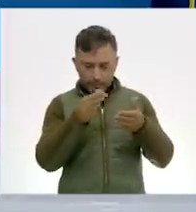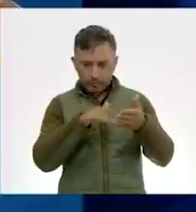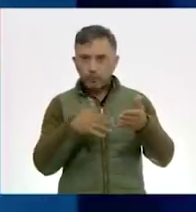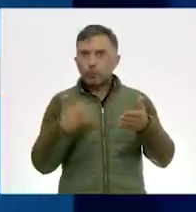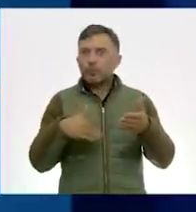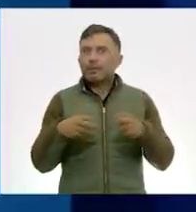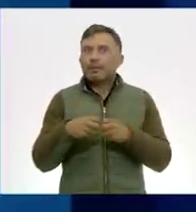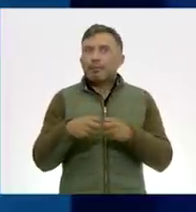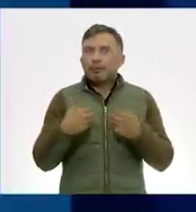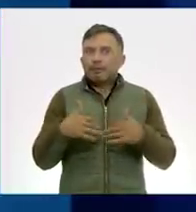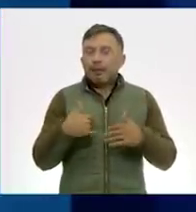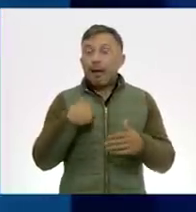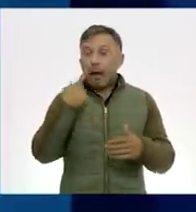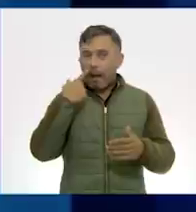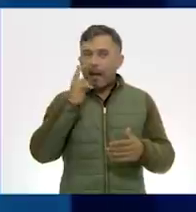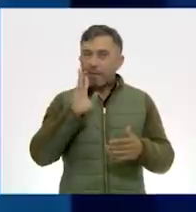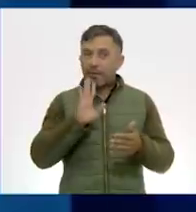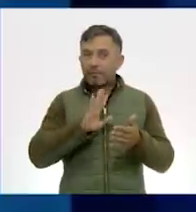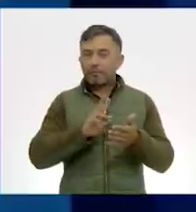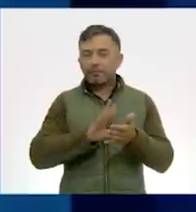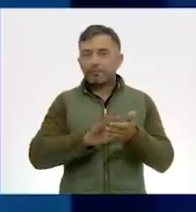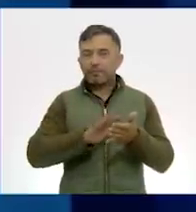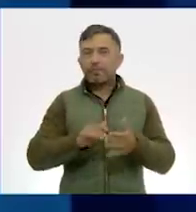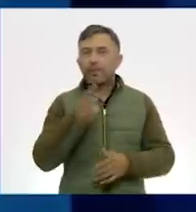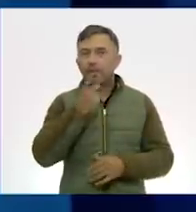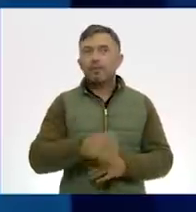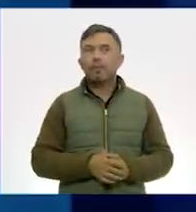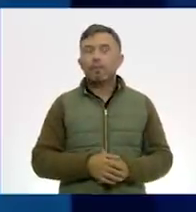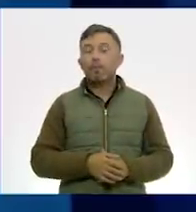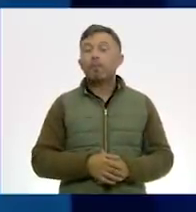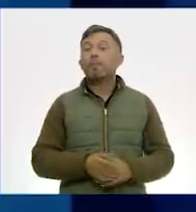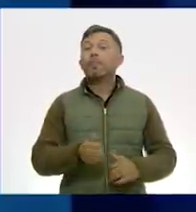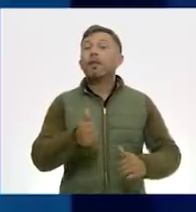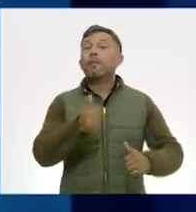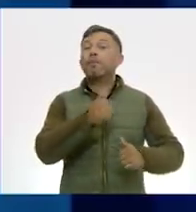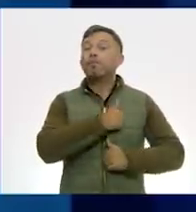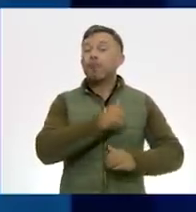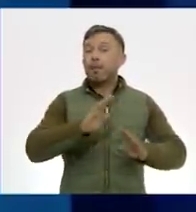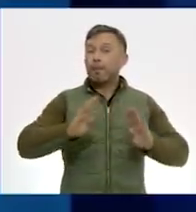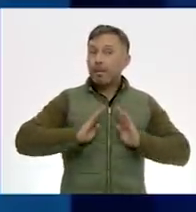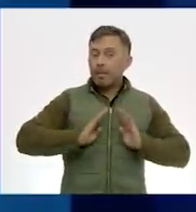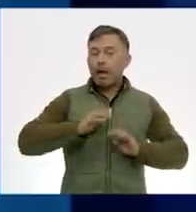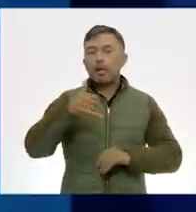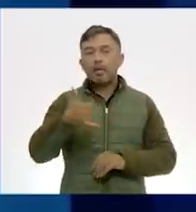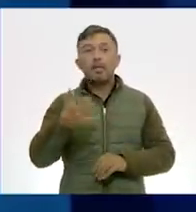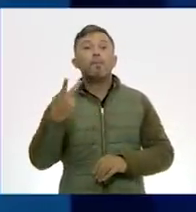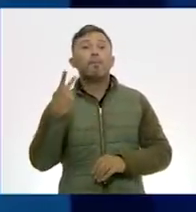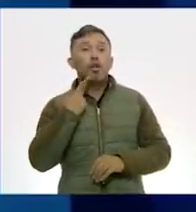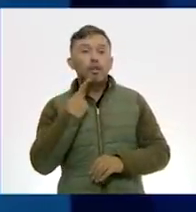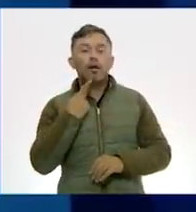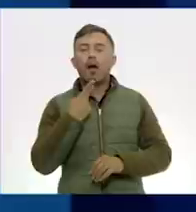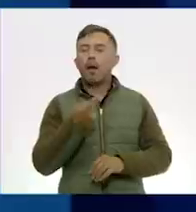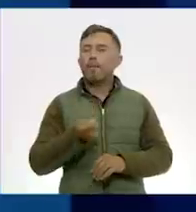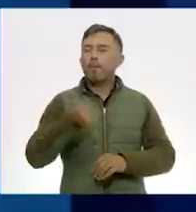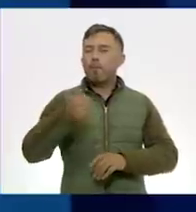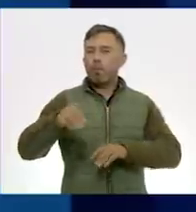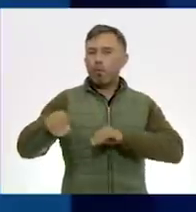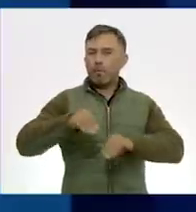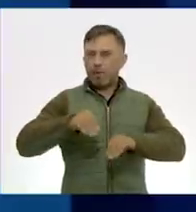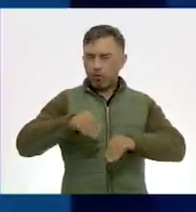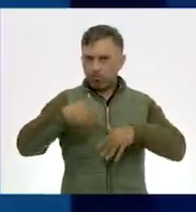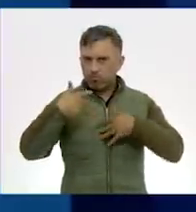ver, dice, dirigió militar y políticamente la primera parte del movimiento de